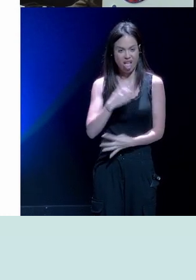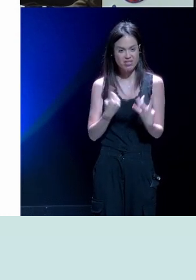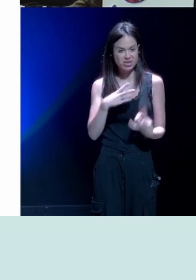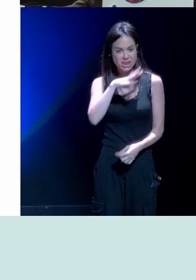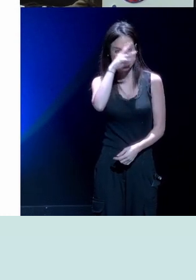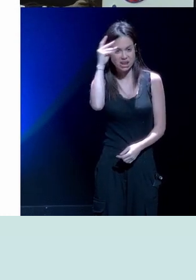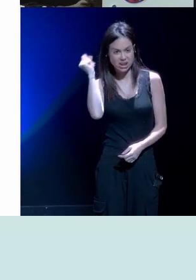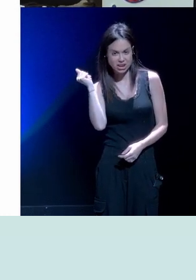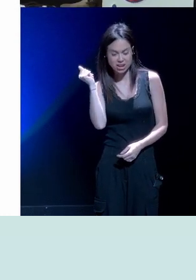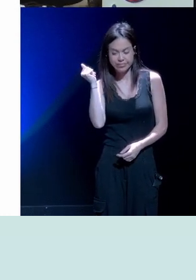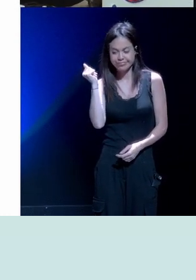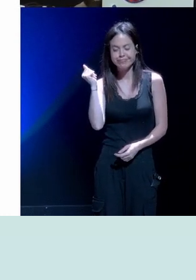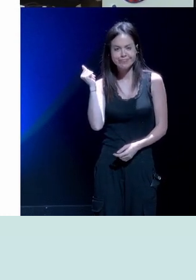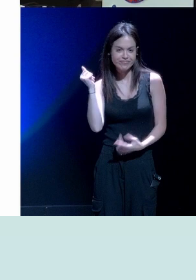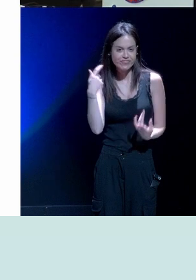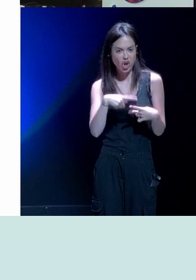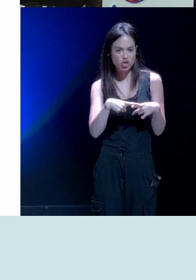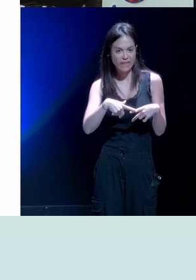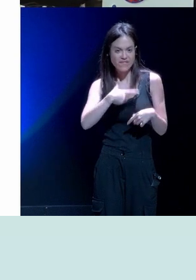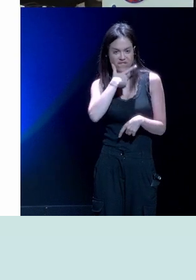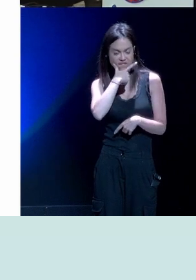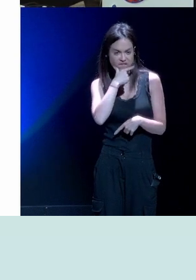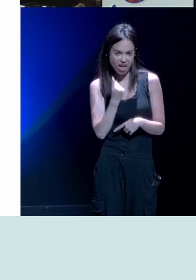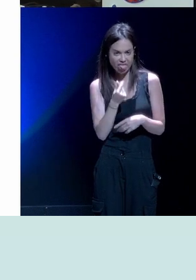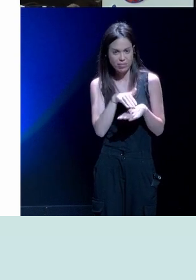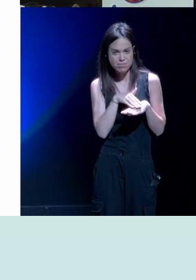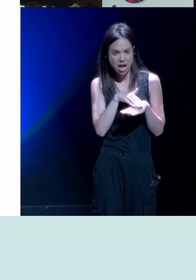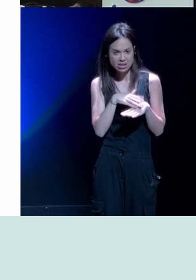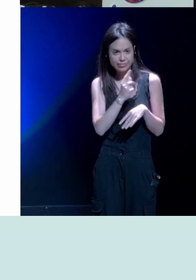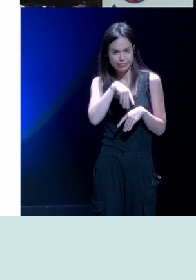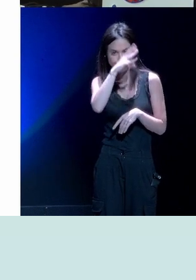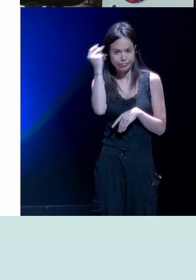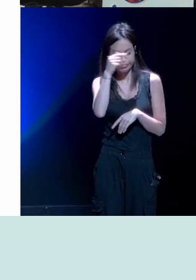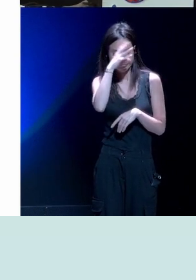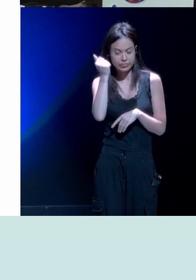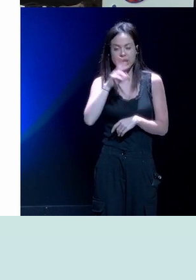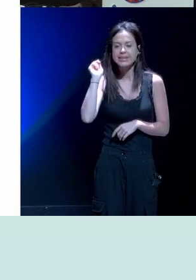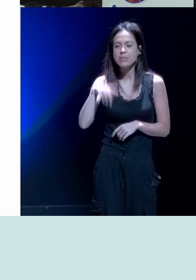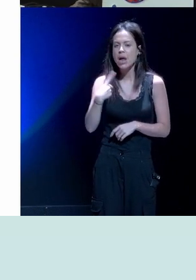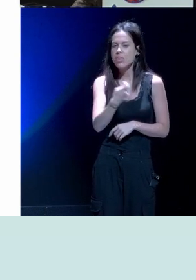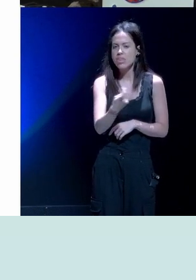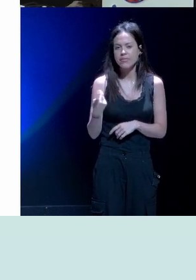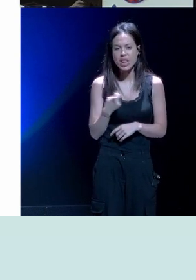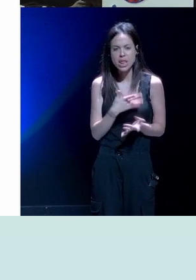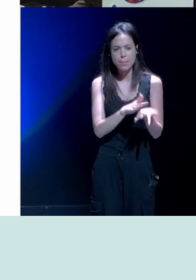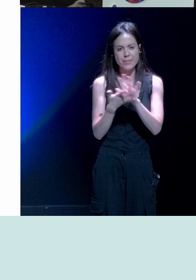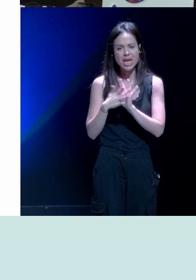a olvidar todos estos elementos que son tan sencillos, tan básicos. También se trata de trabajar en la pluralidad de los